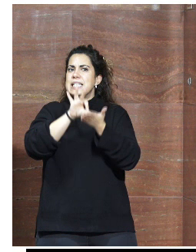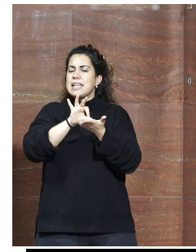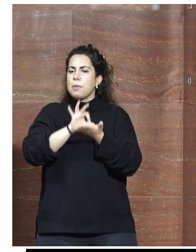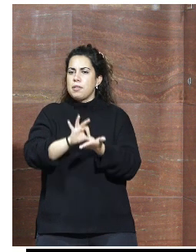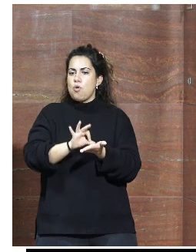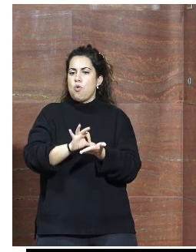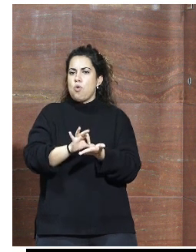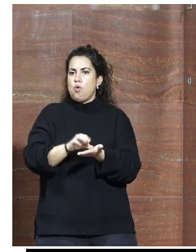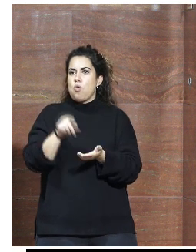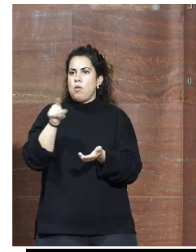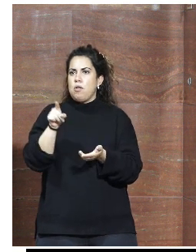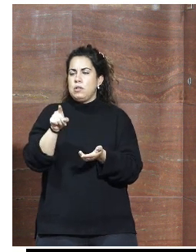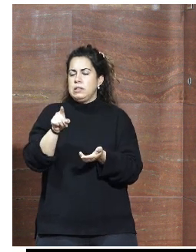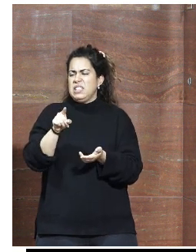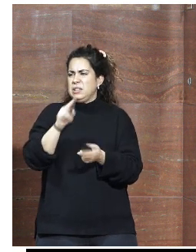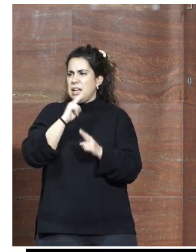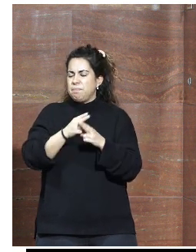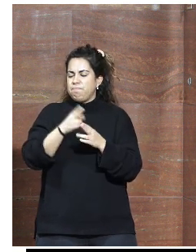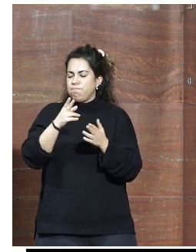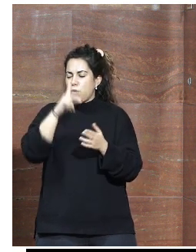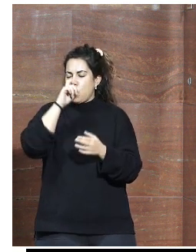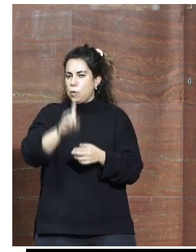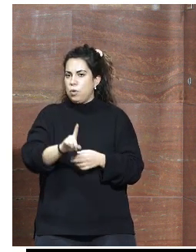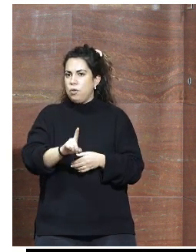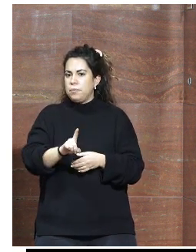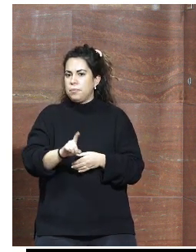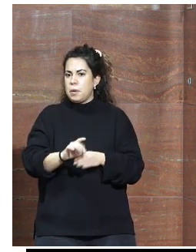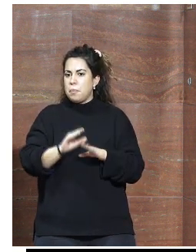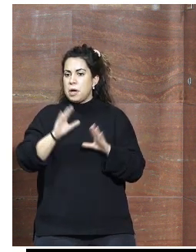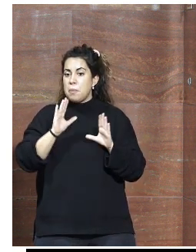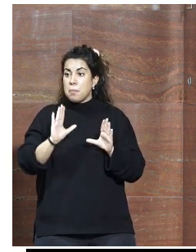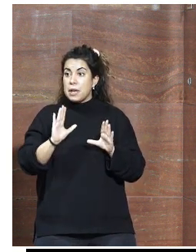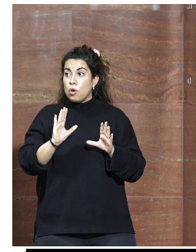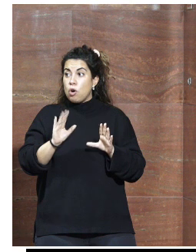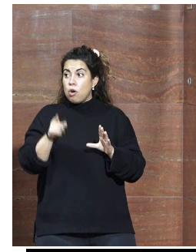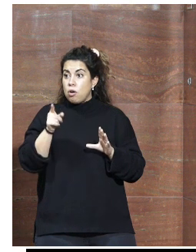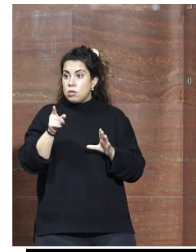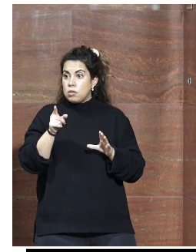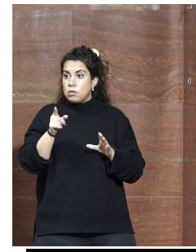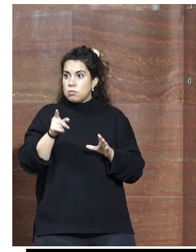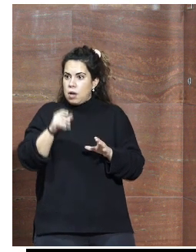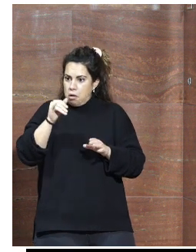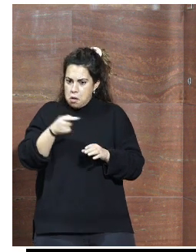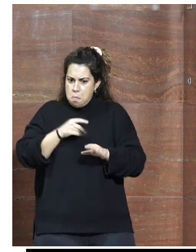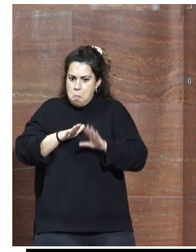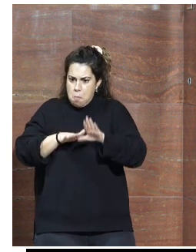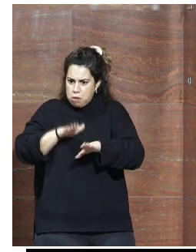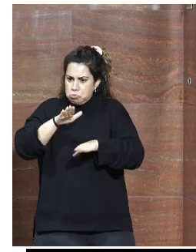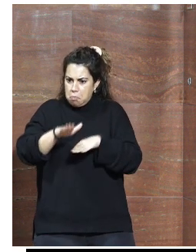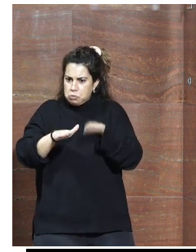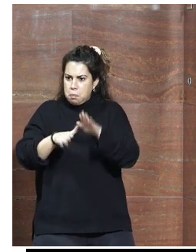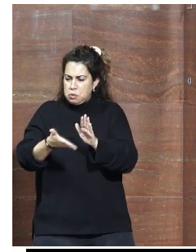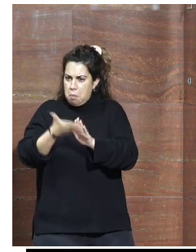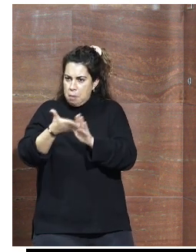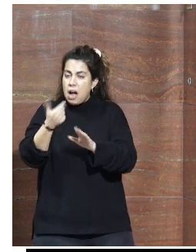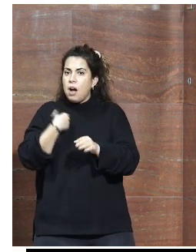que no me acuerdo muy bien cómo se llama, pero bueno, que está también ahí dando sus pasos y la idea es lo mismo, que